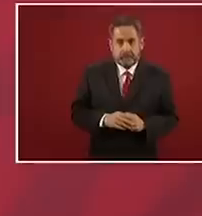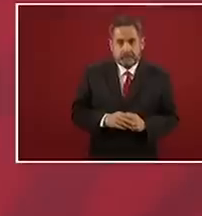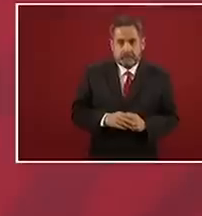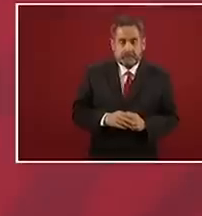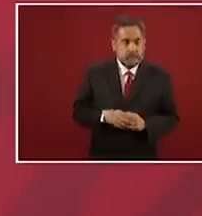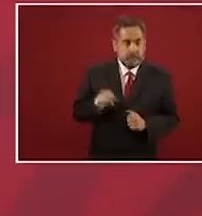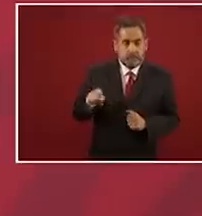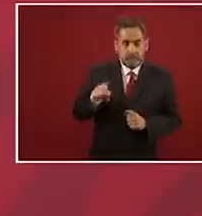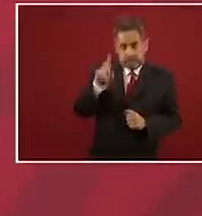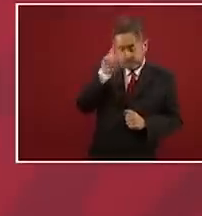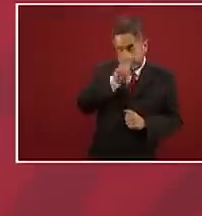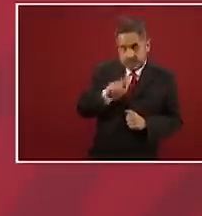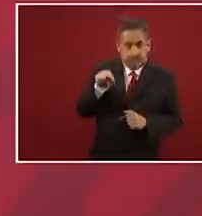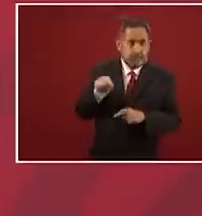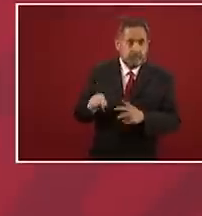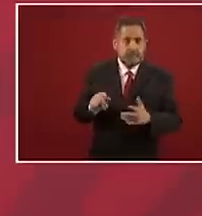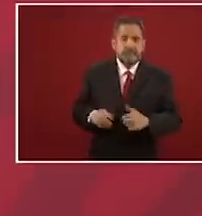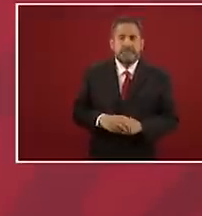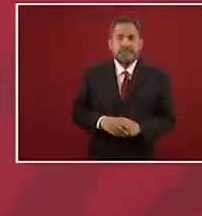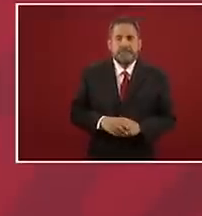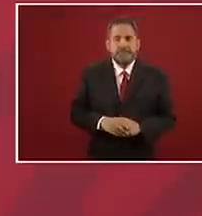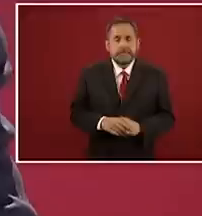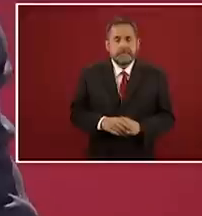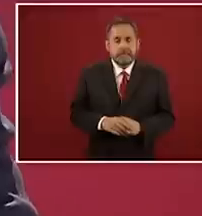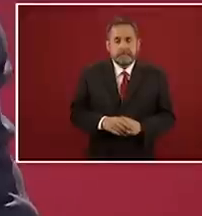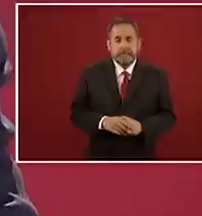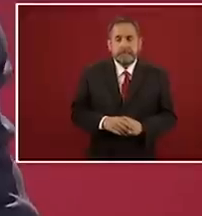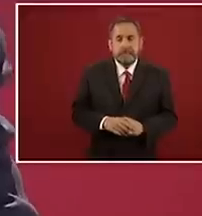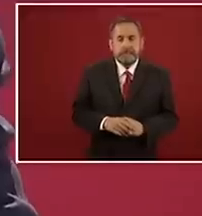a ser un problema.